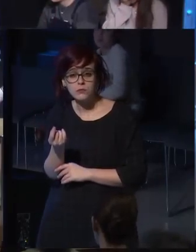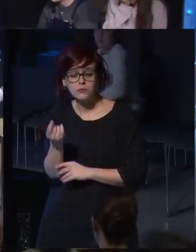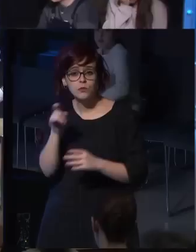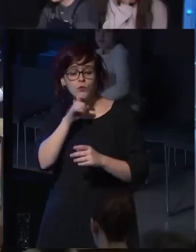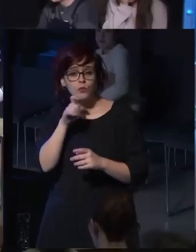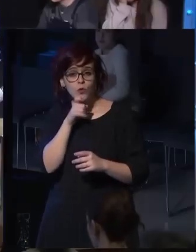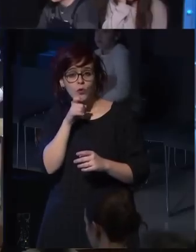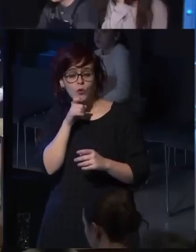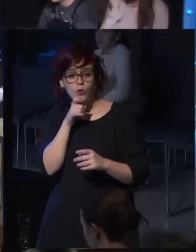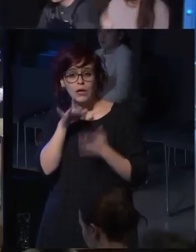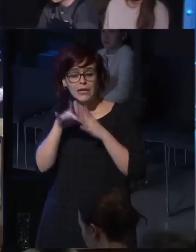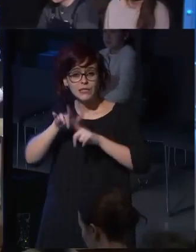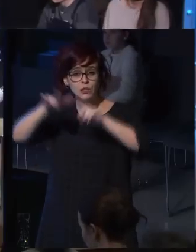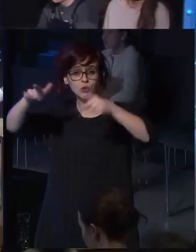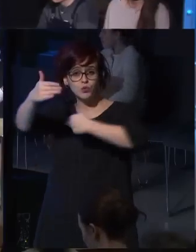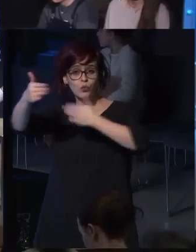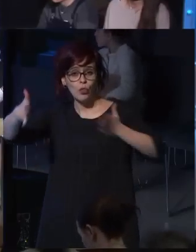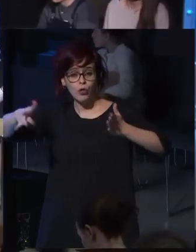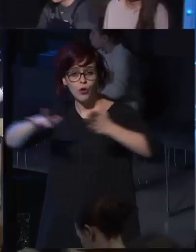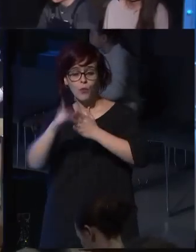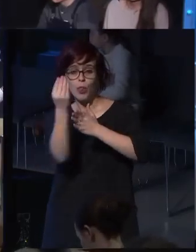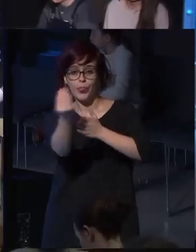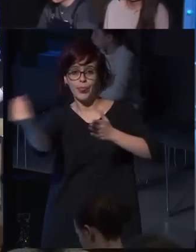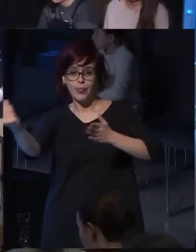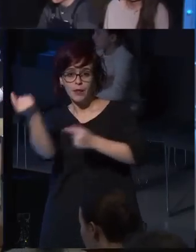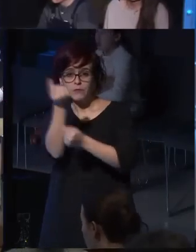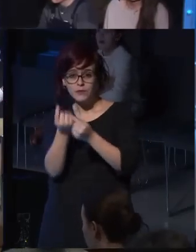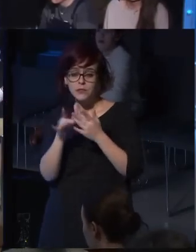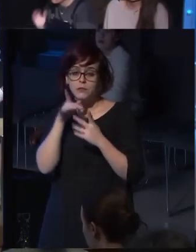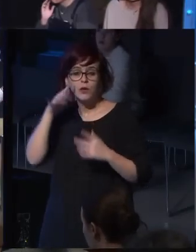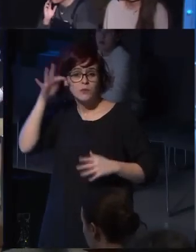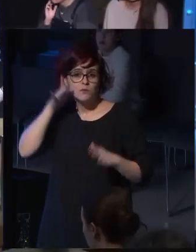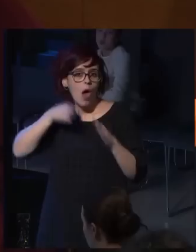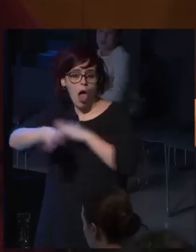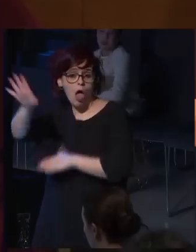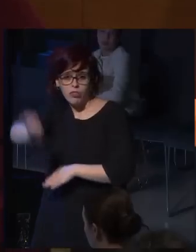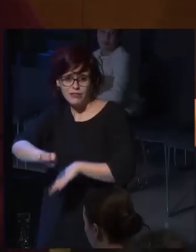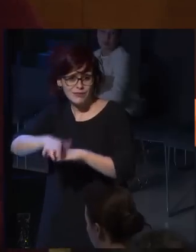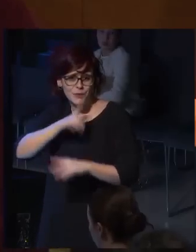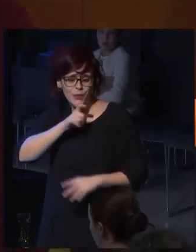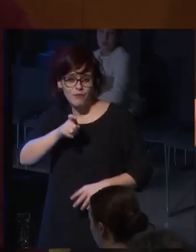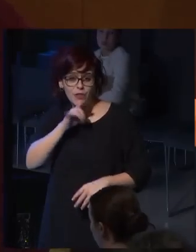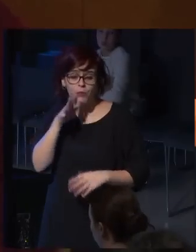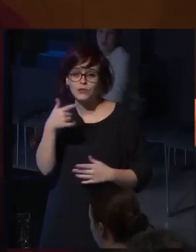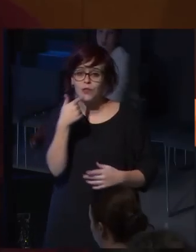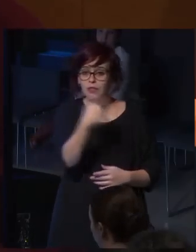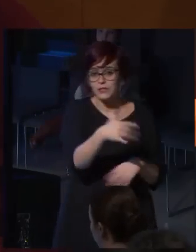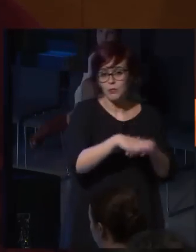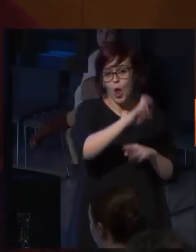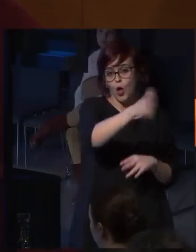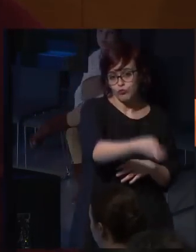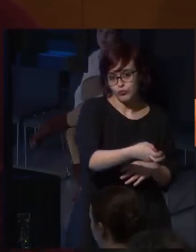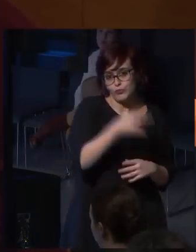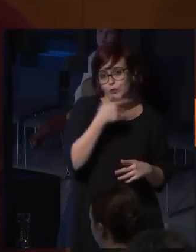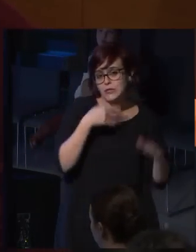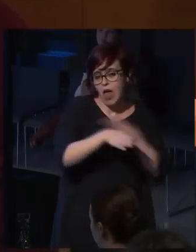de cómo se ponían en el estudio, qué músicos... Qué es micrófonos. Una pasada, pero como es un poco inaccesible para mucha gente, pues por eso he querido decir ese título. De